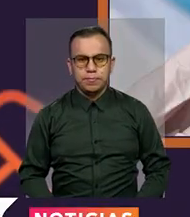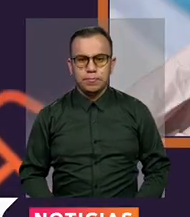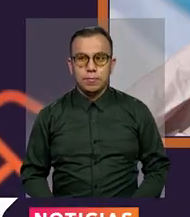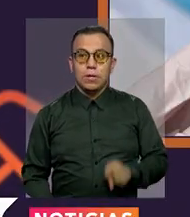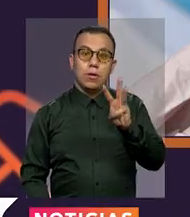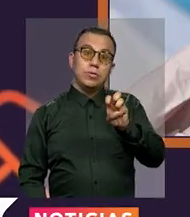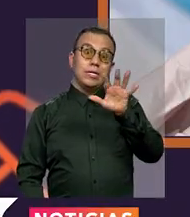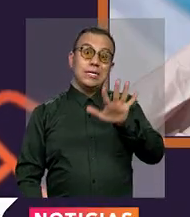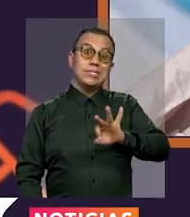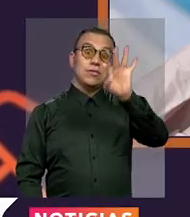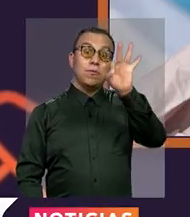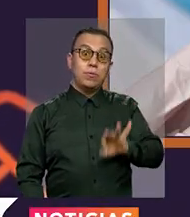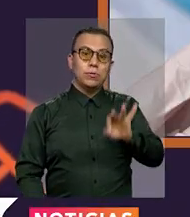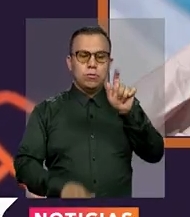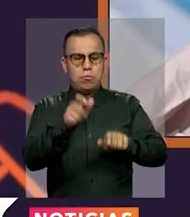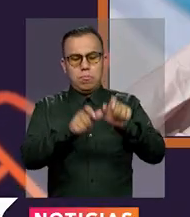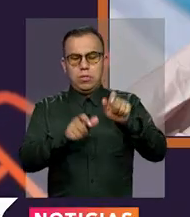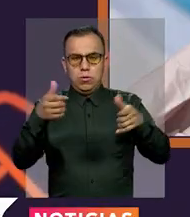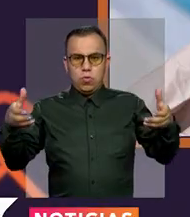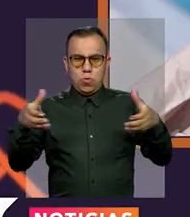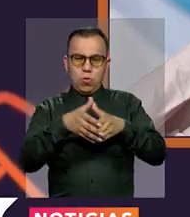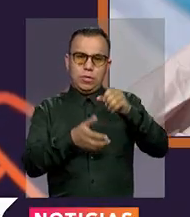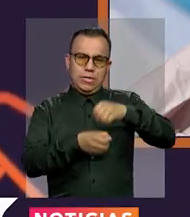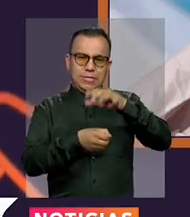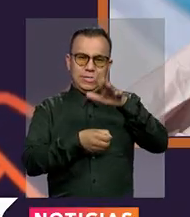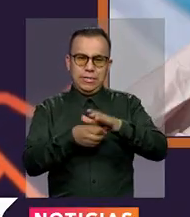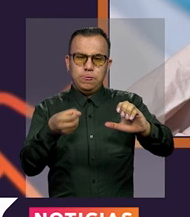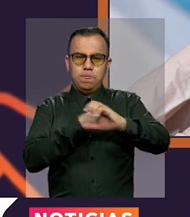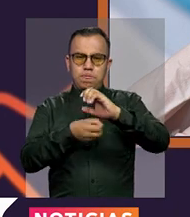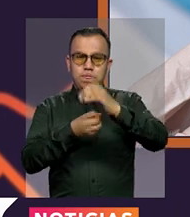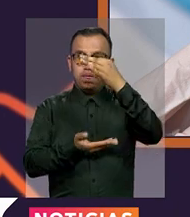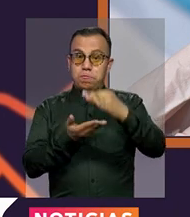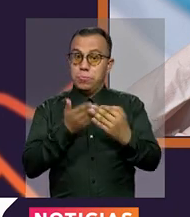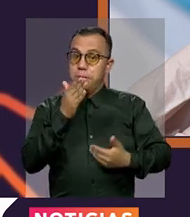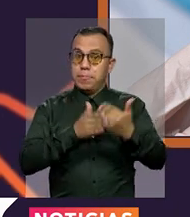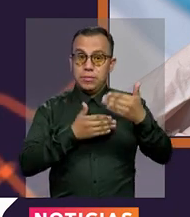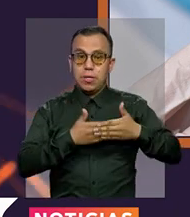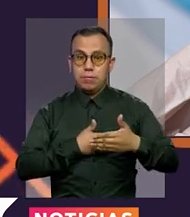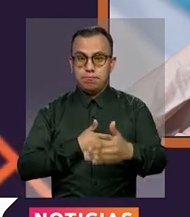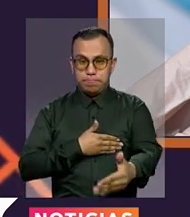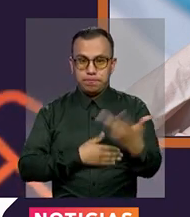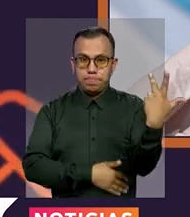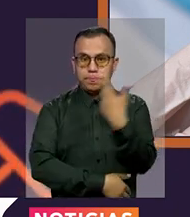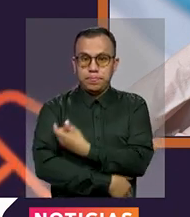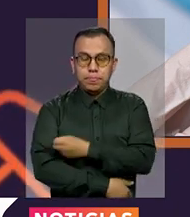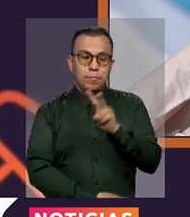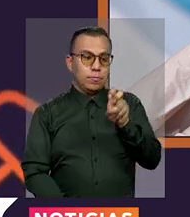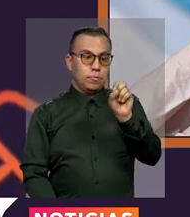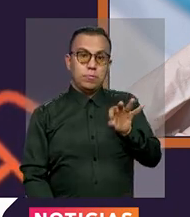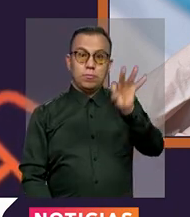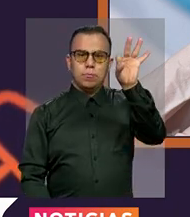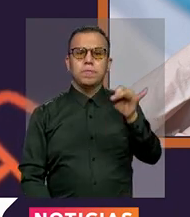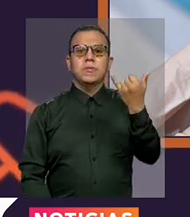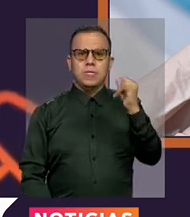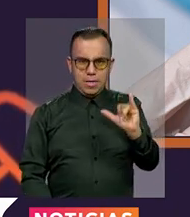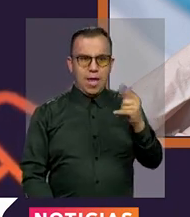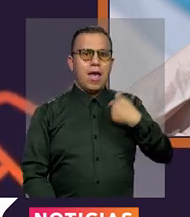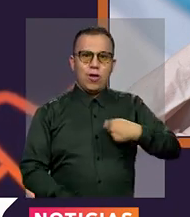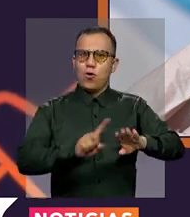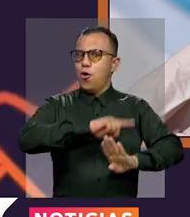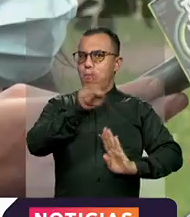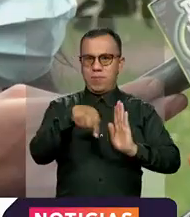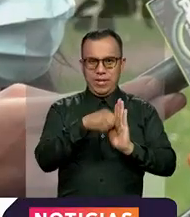El 85% de la población del Distrito Capital ha iniciado el proceso de vacunación. 70% ya tiene